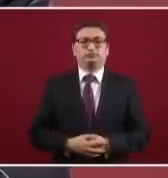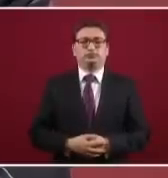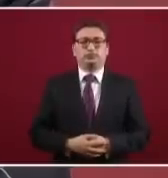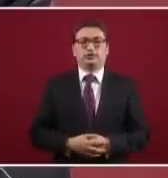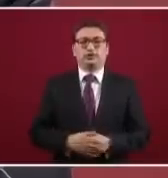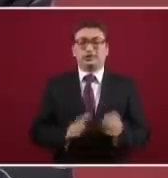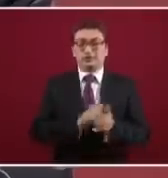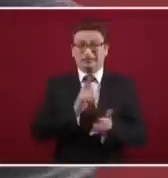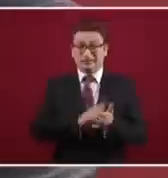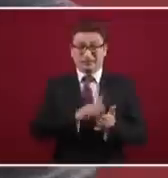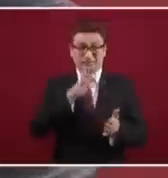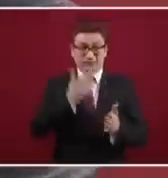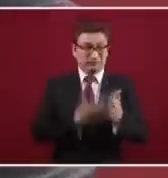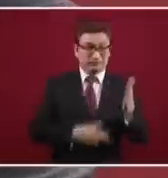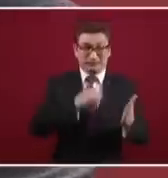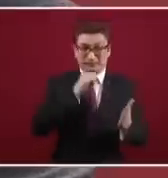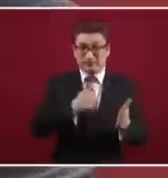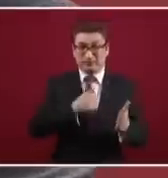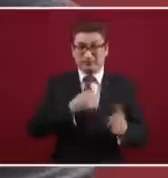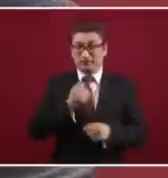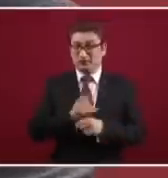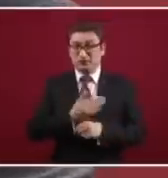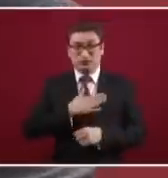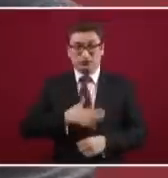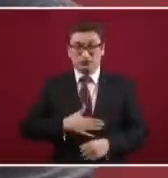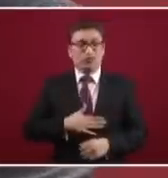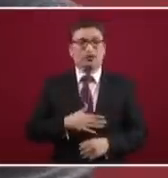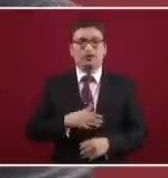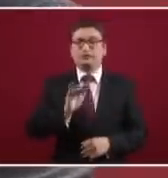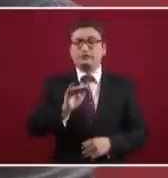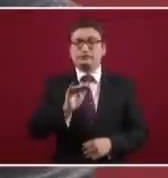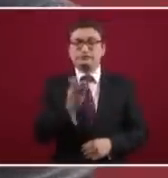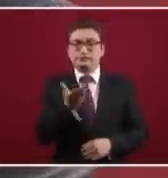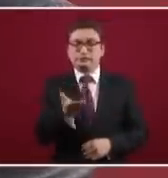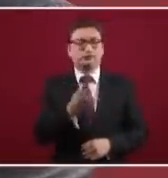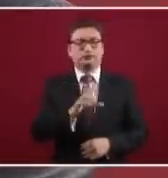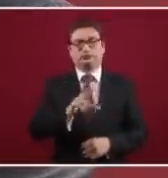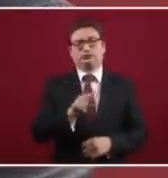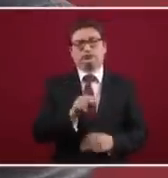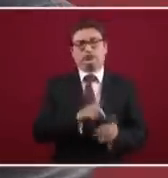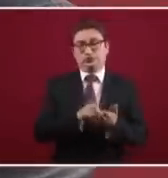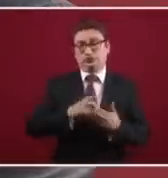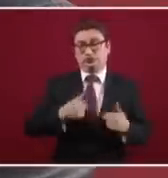ilegal, injusto, que violara los derechos humanos.